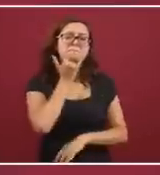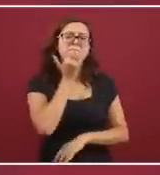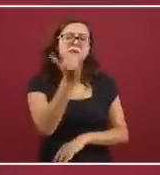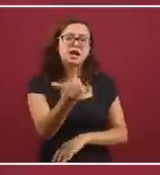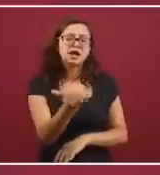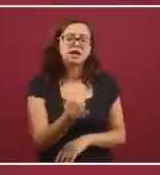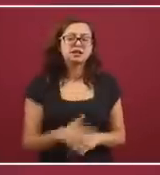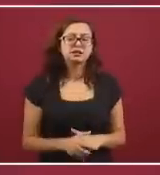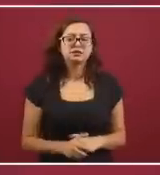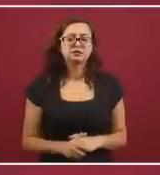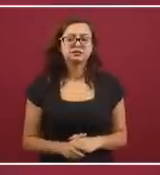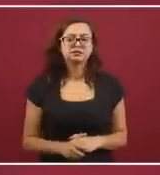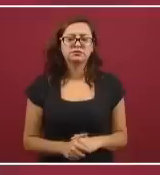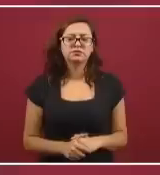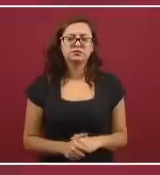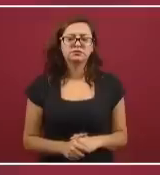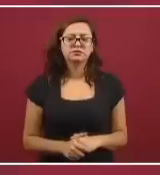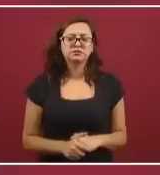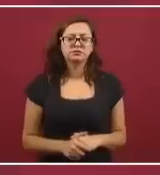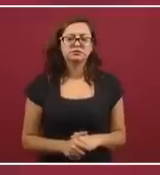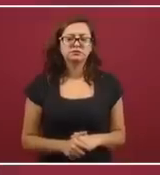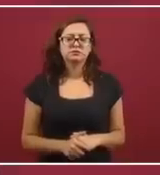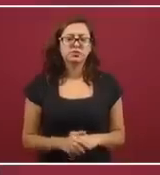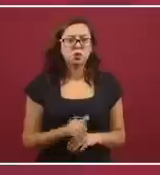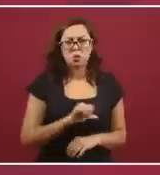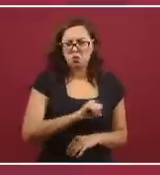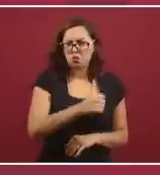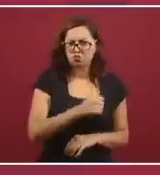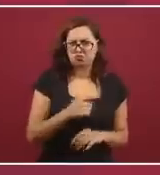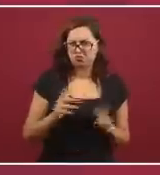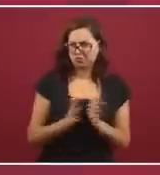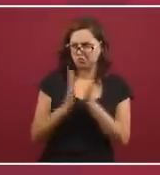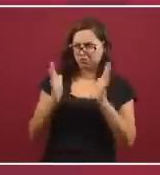otros no participaron